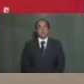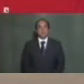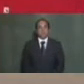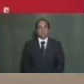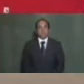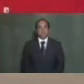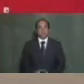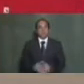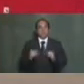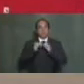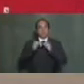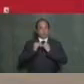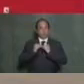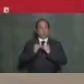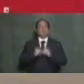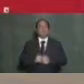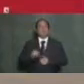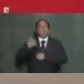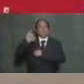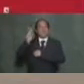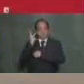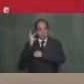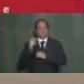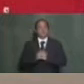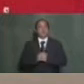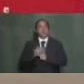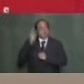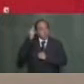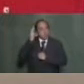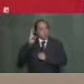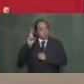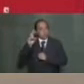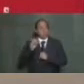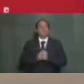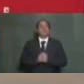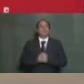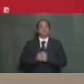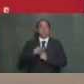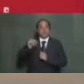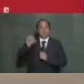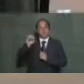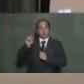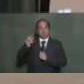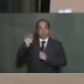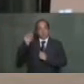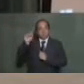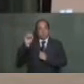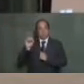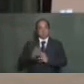Por el Instituto Politécnico Nacional, doctor Norberto Domínguez Ramírez.